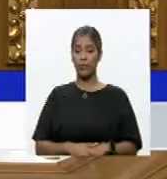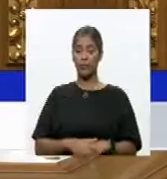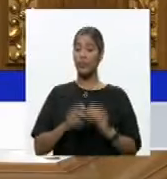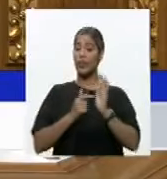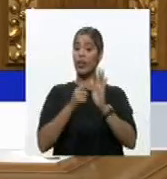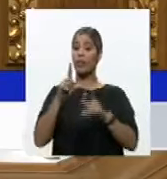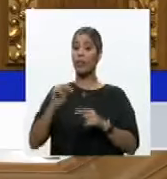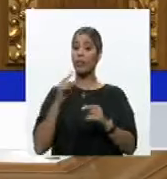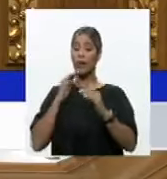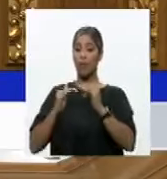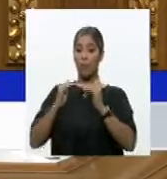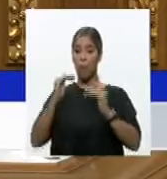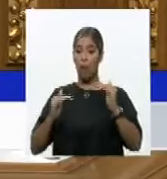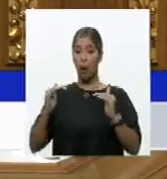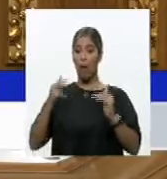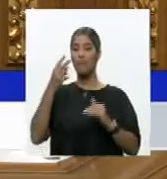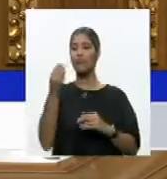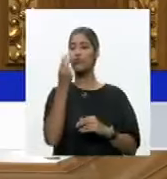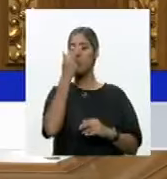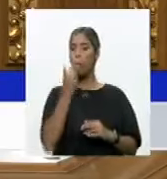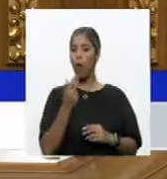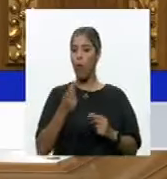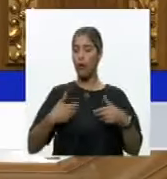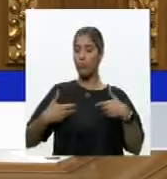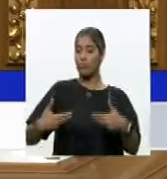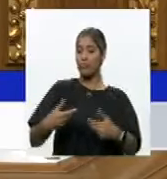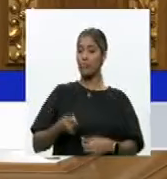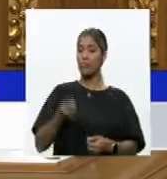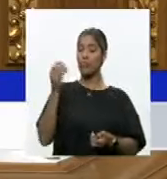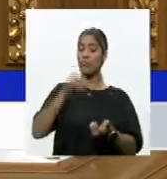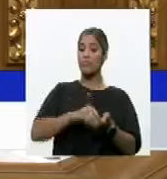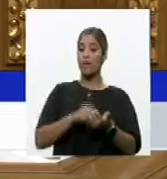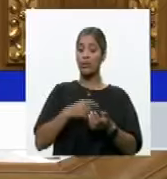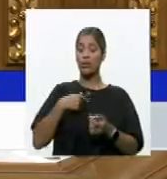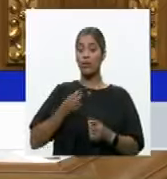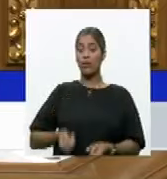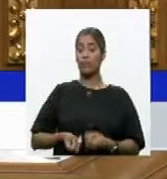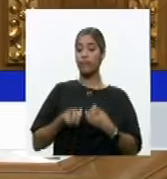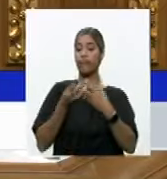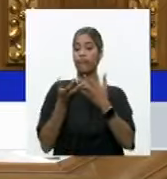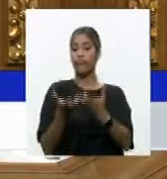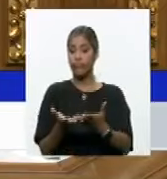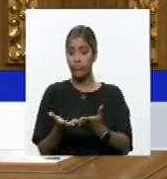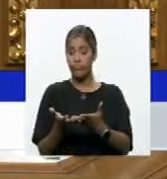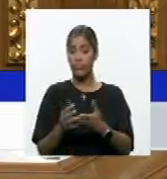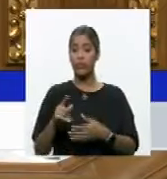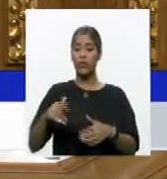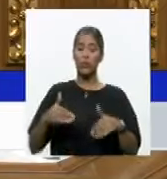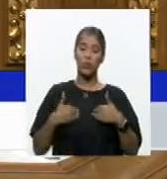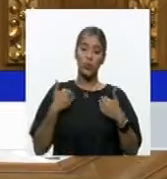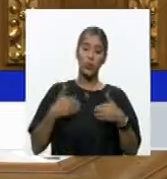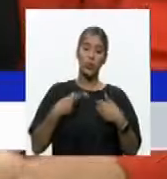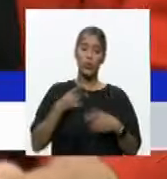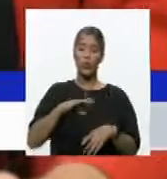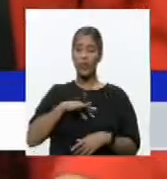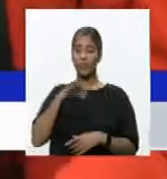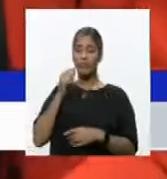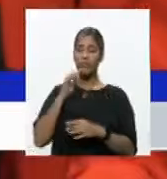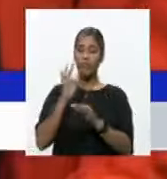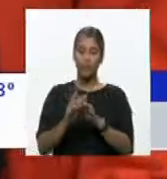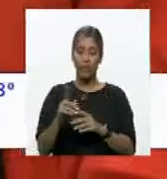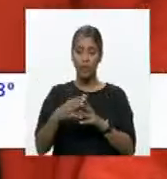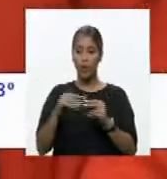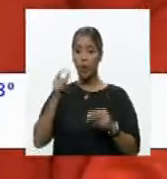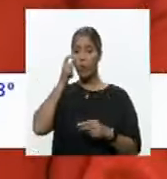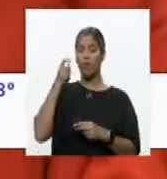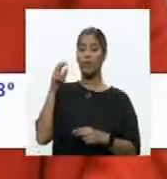marcada por la desigualdad y la pobreza. Que Alí Primera logró plasmar a través de sus canciones el sufrimiento y la esperanza del